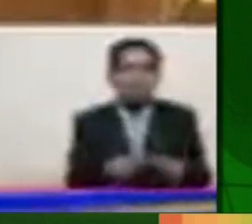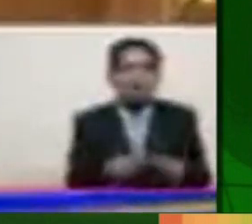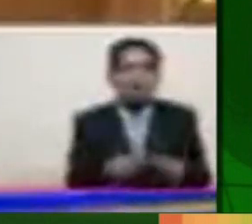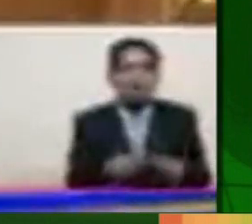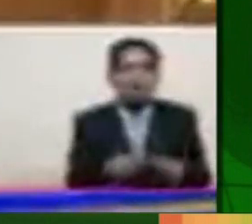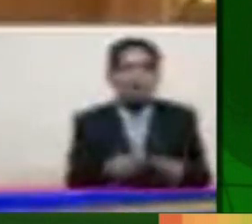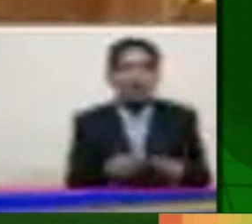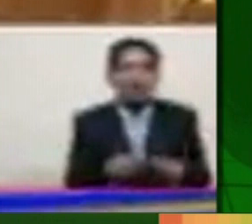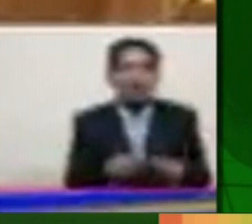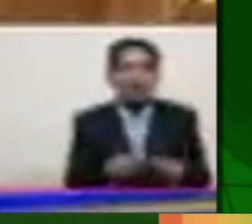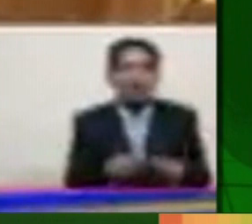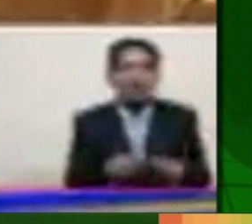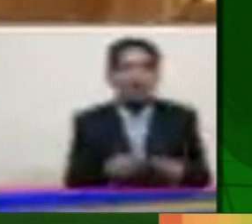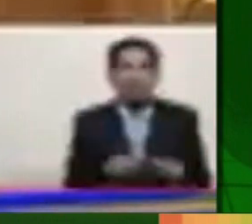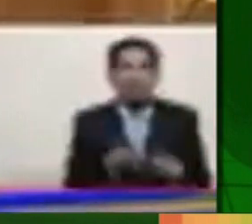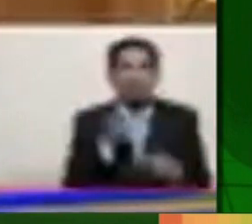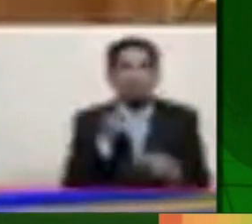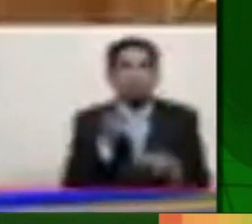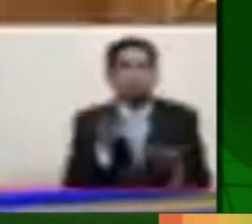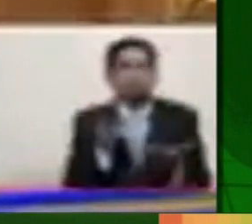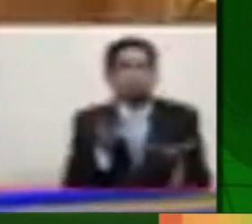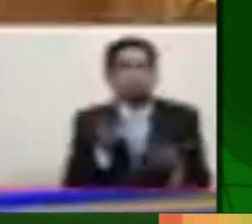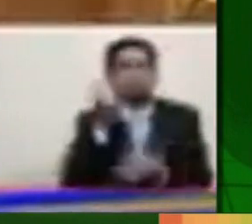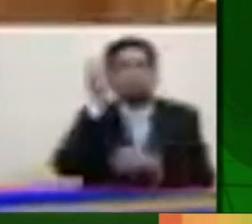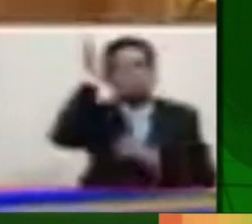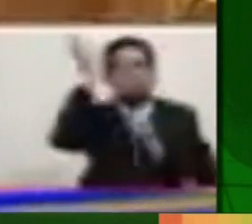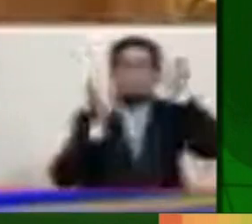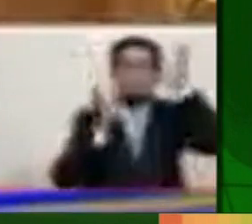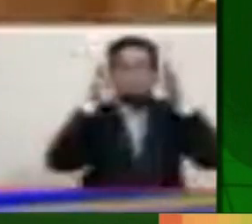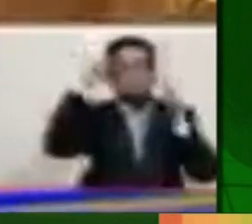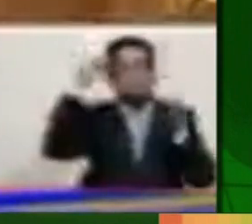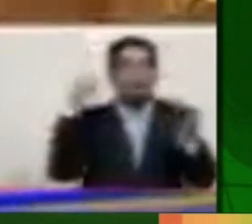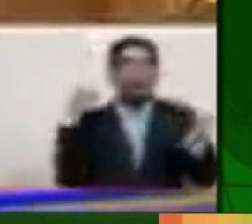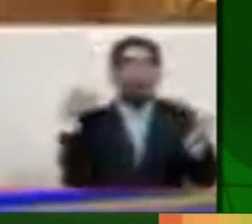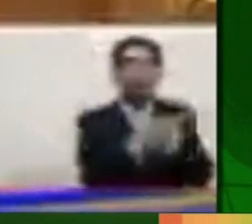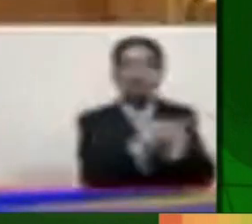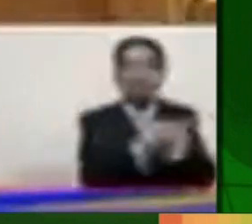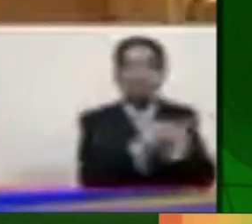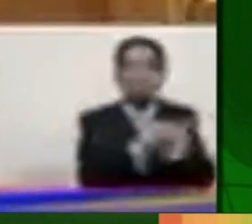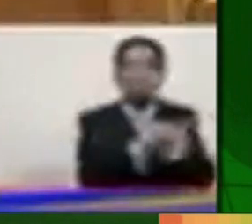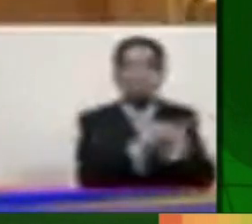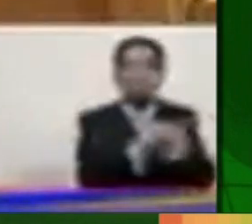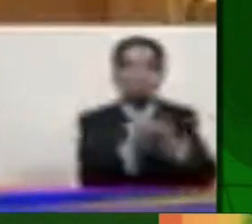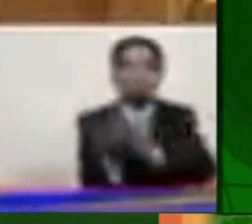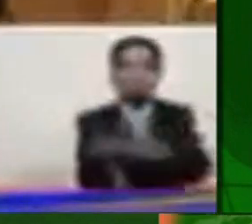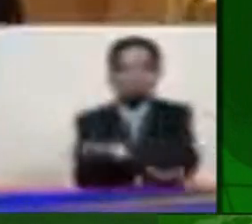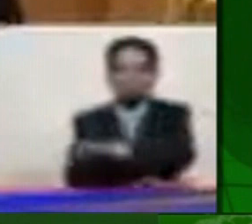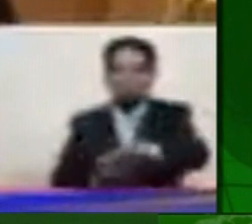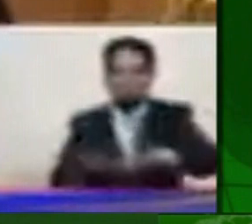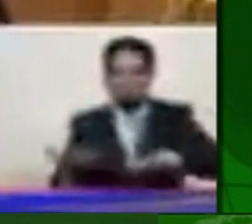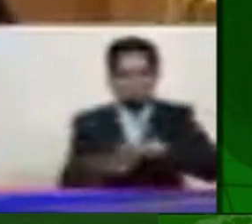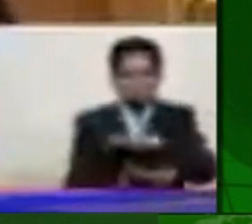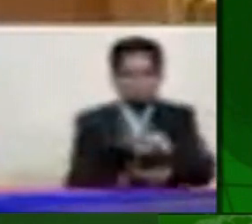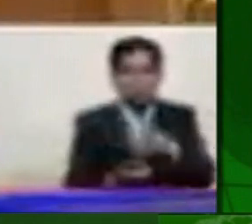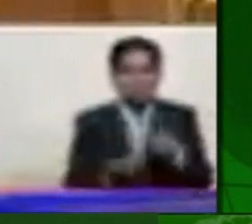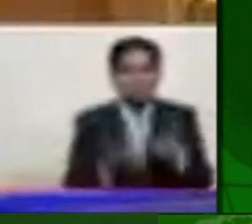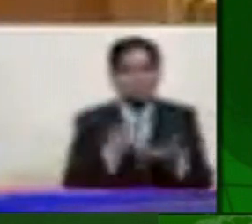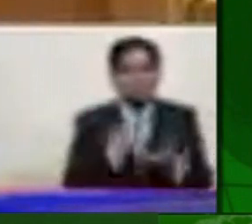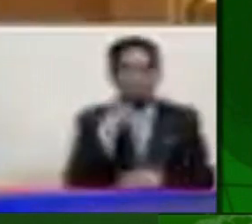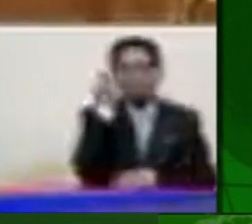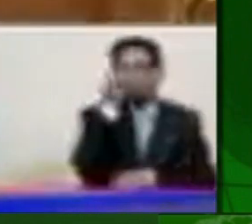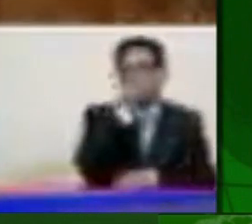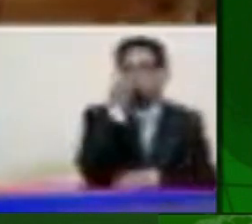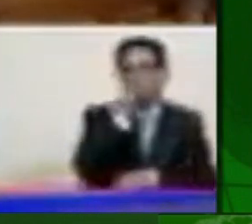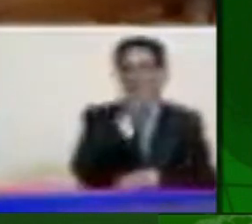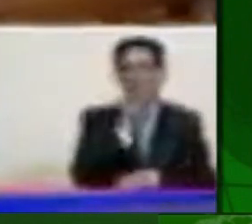aventura, de la improvisación, del golpe, bañado con un barniz de constitución, que activamos